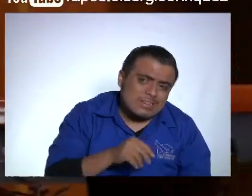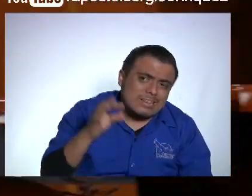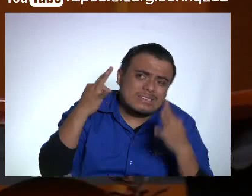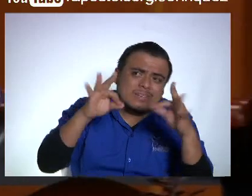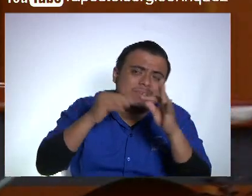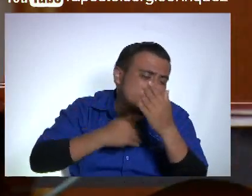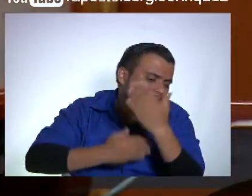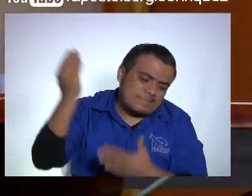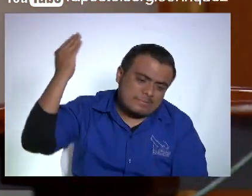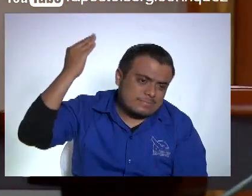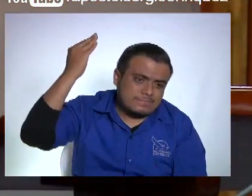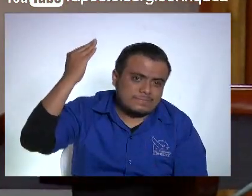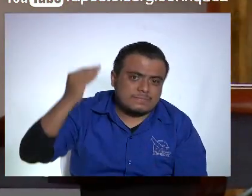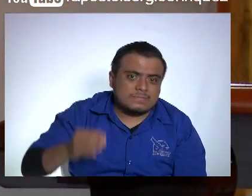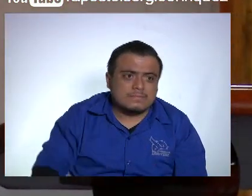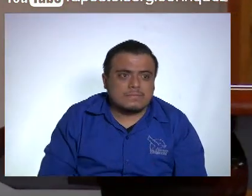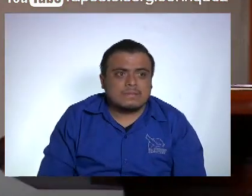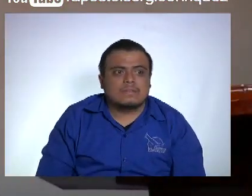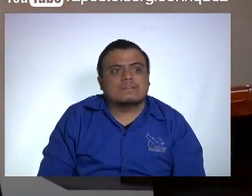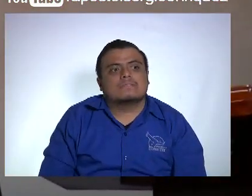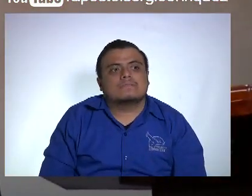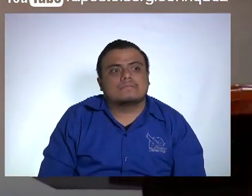voy.